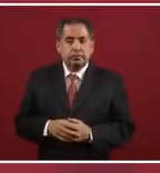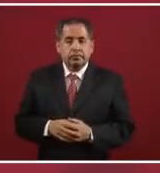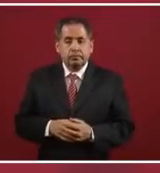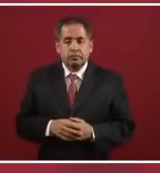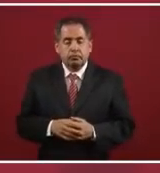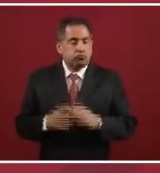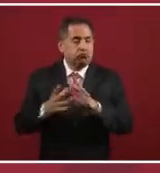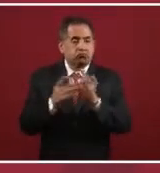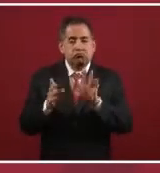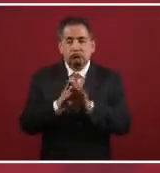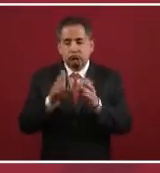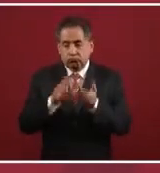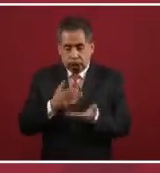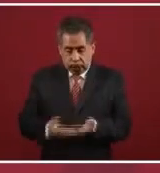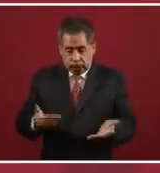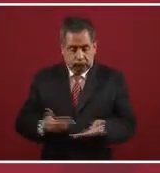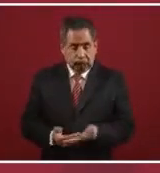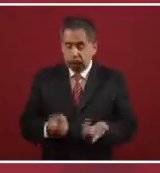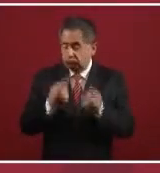notar que ahora es distinto,